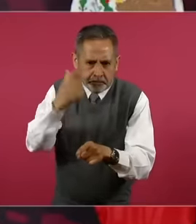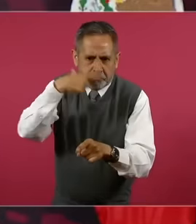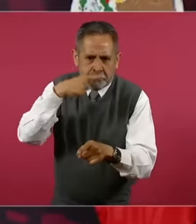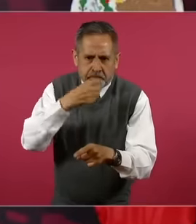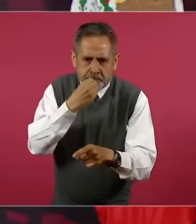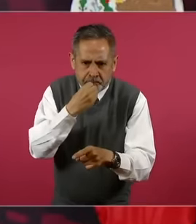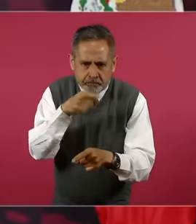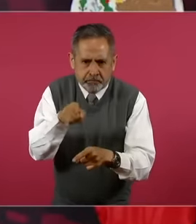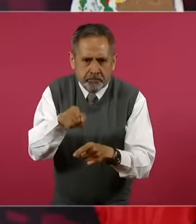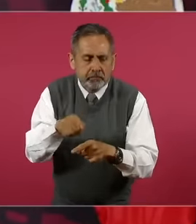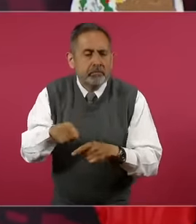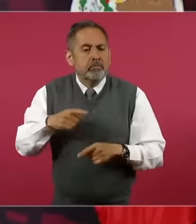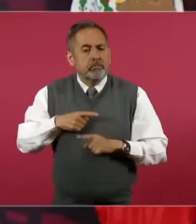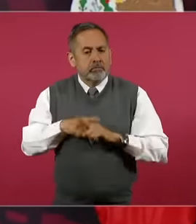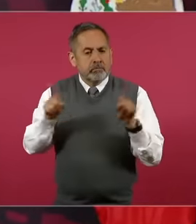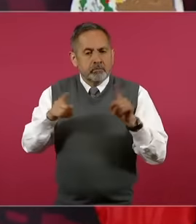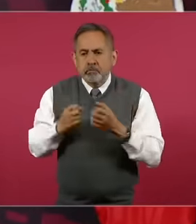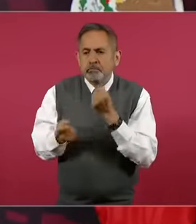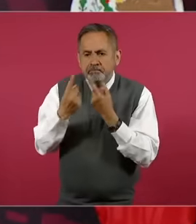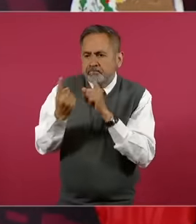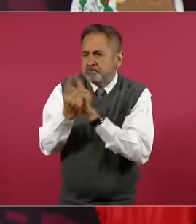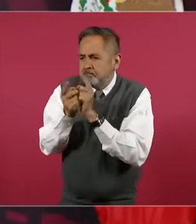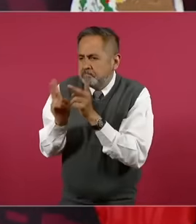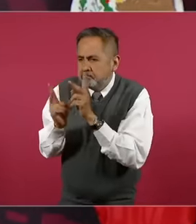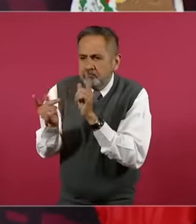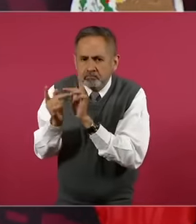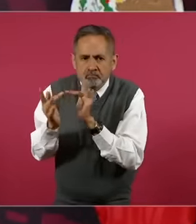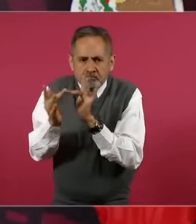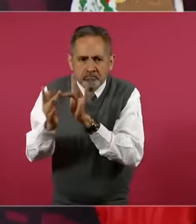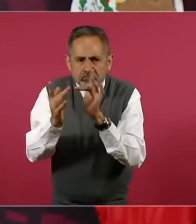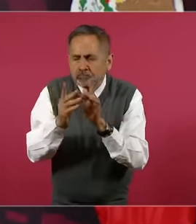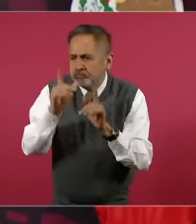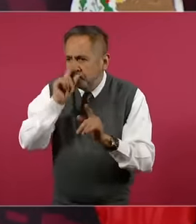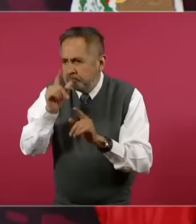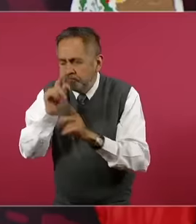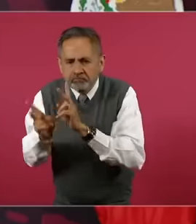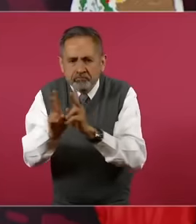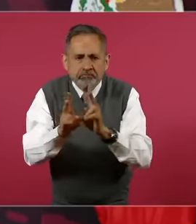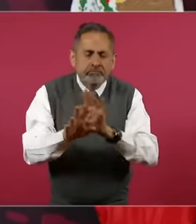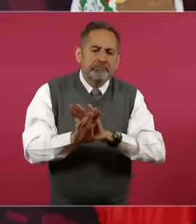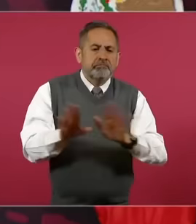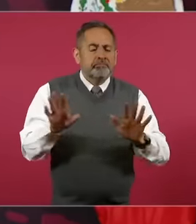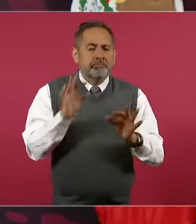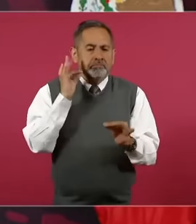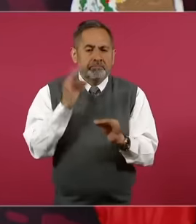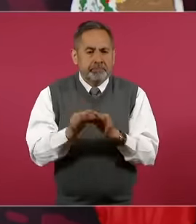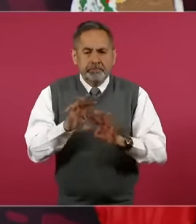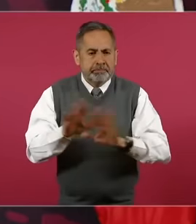tenía cosas que tratar con algunos, pues ya lo mejor es que